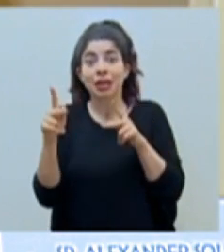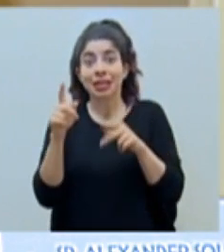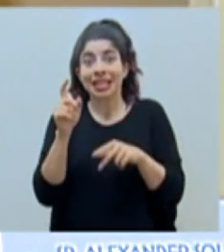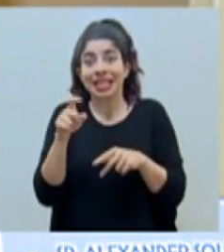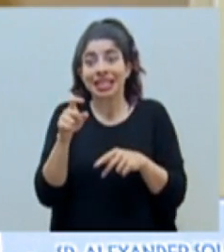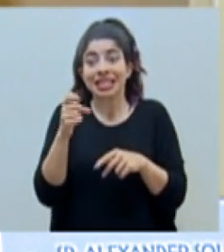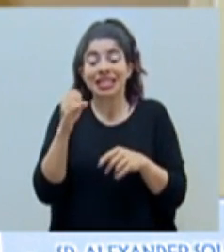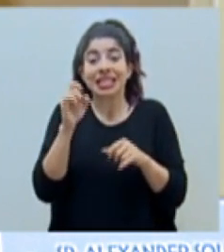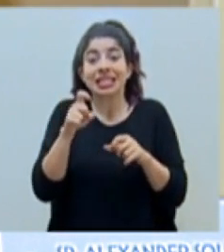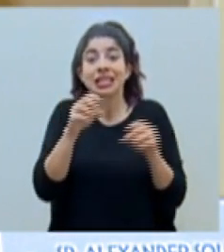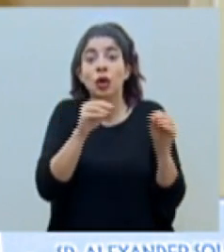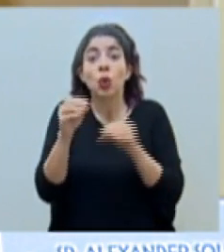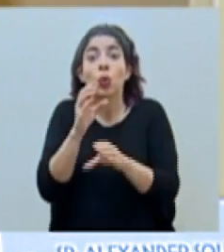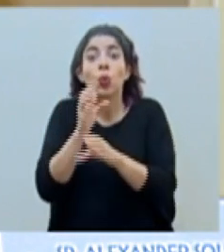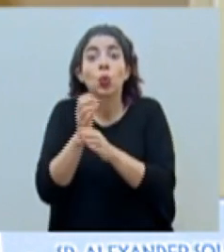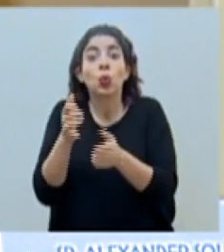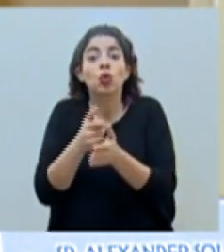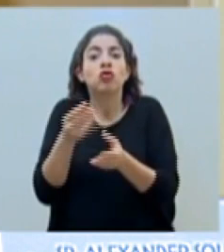cuidados intensivos?